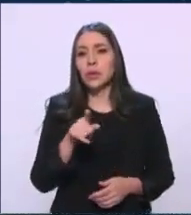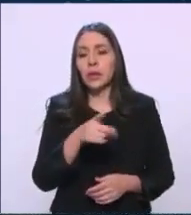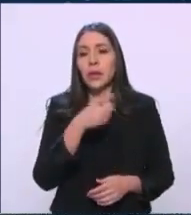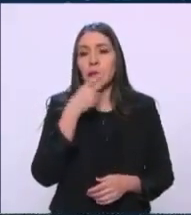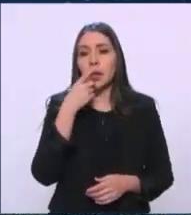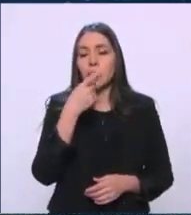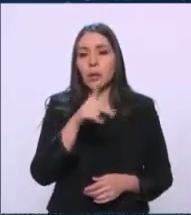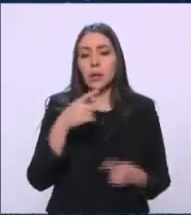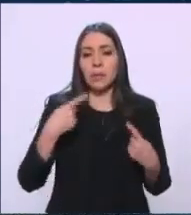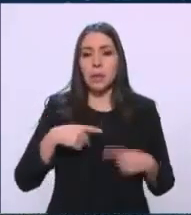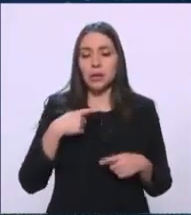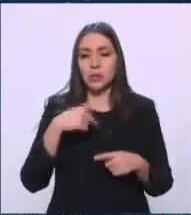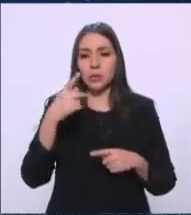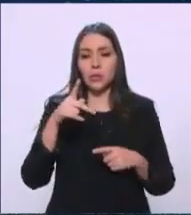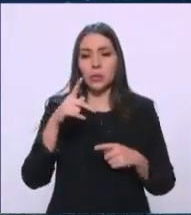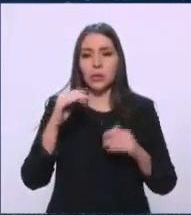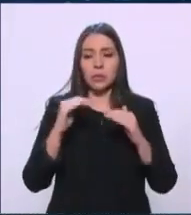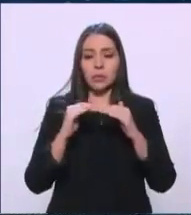de aprobación, que sería